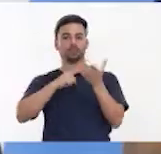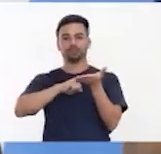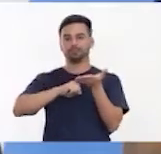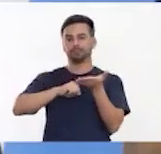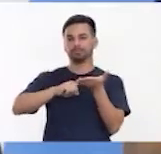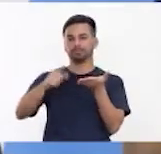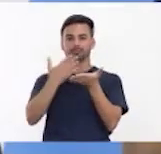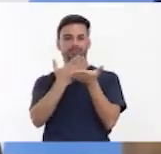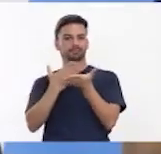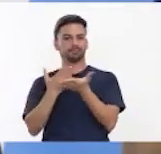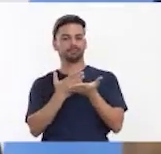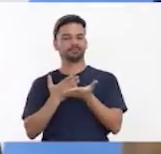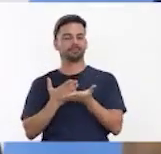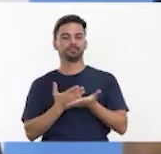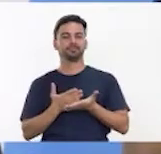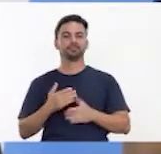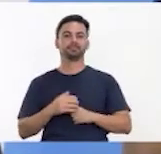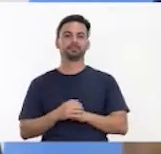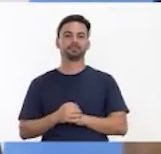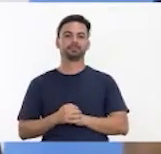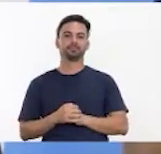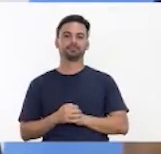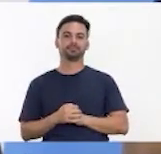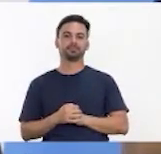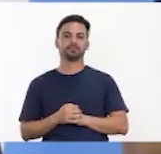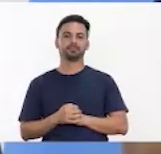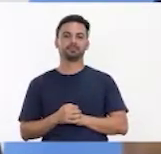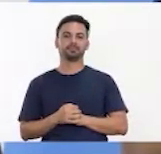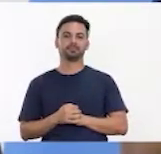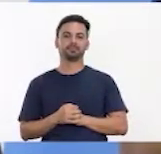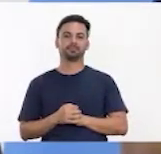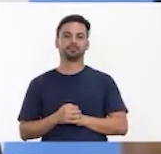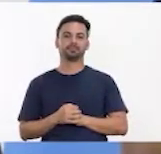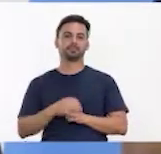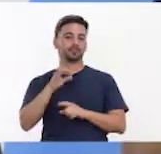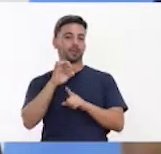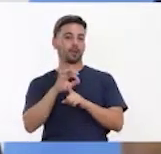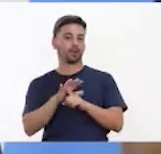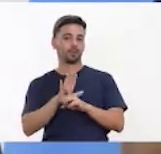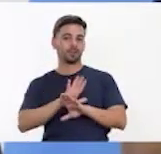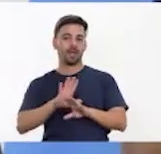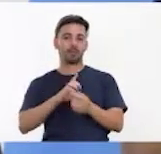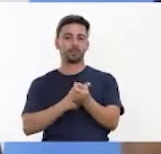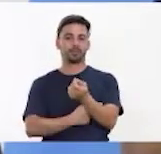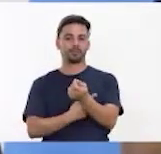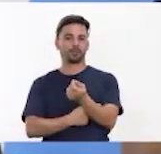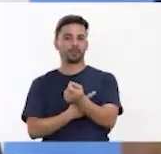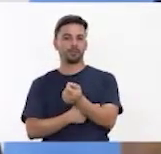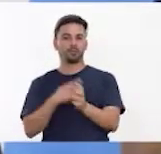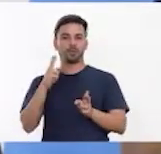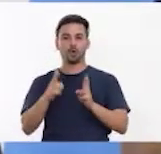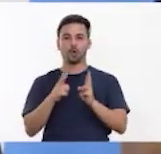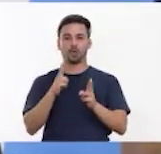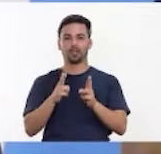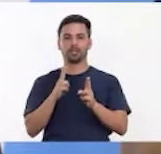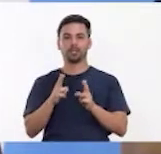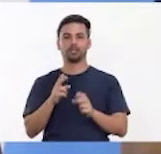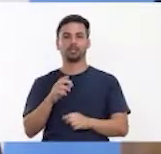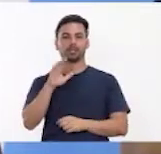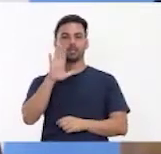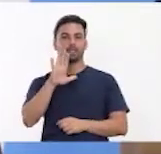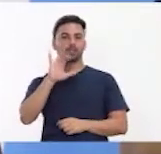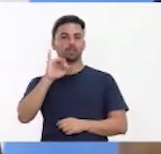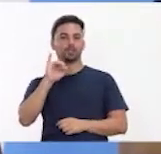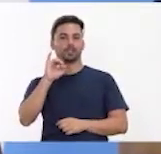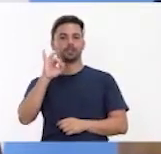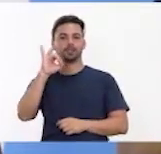las actividades que deben desarrollar para darle cumplimiento a las mismas. Comenzamos, como es habitual, por las orientaciones de quinto y séptimo